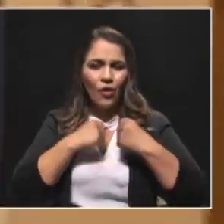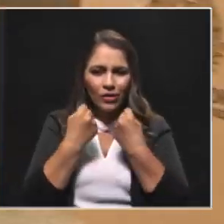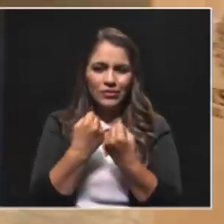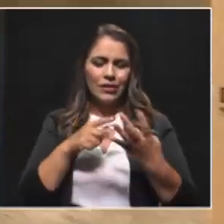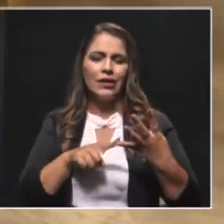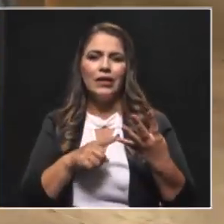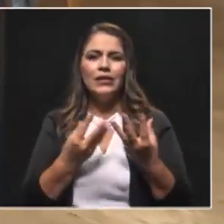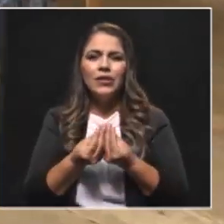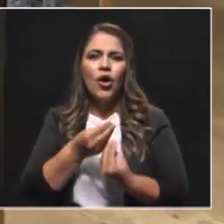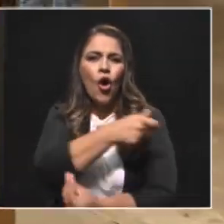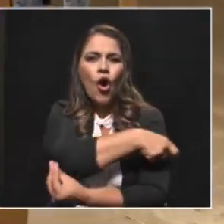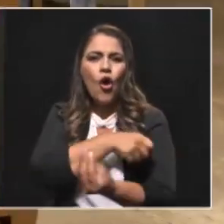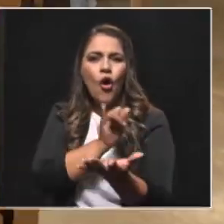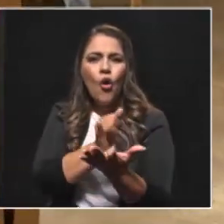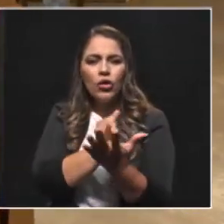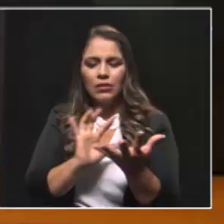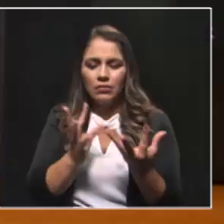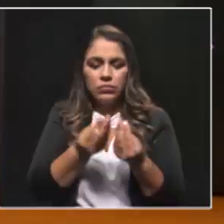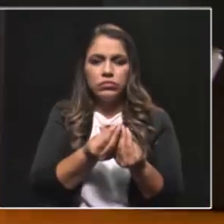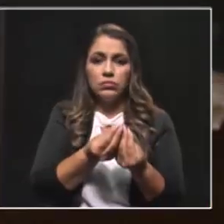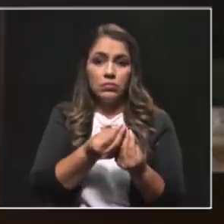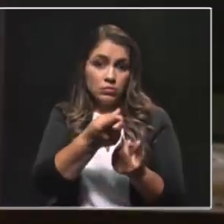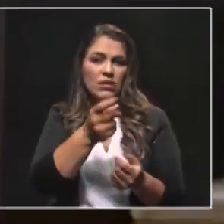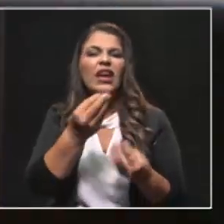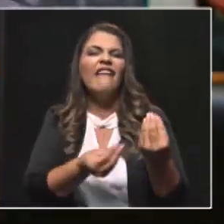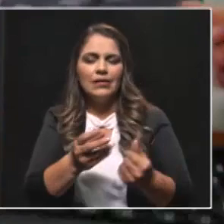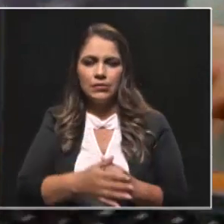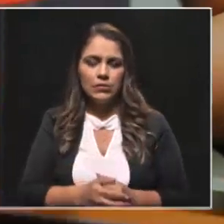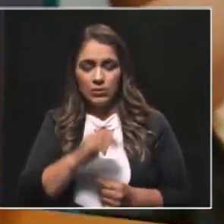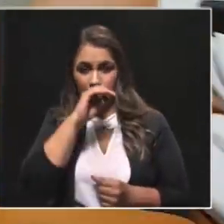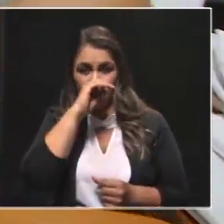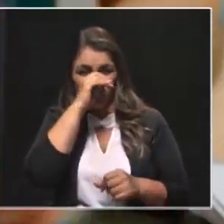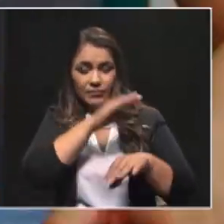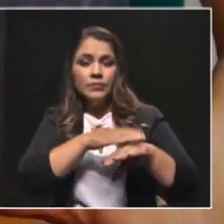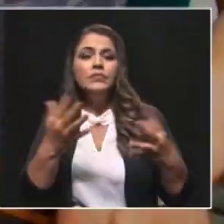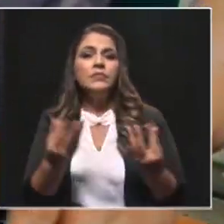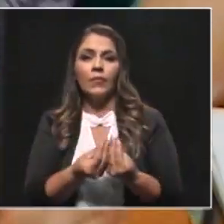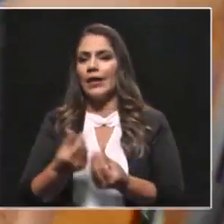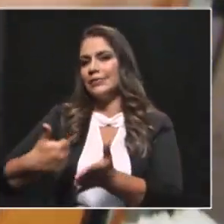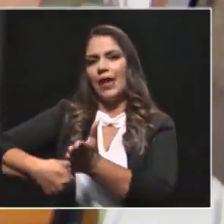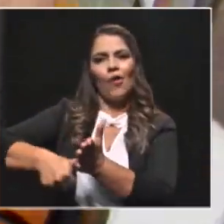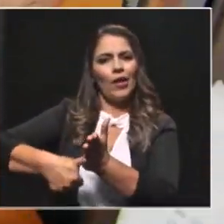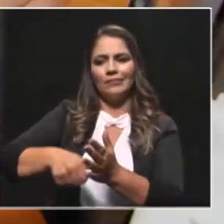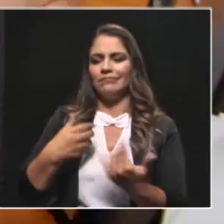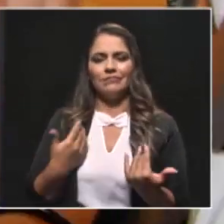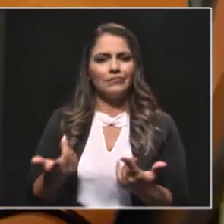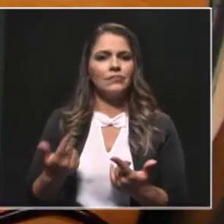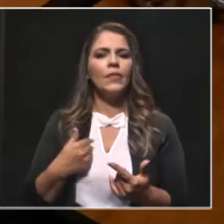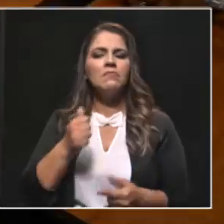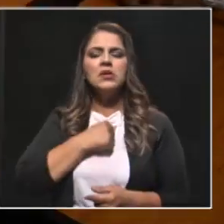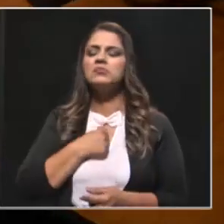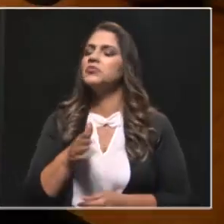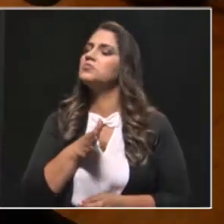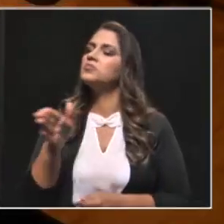miembros de las juntas administradoras, lo único que debe hacer es tener la cédula de ciudadanía vigente y acudir personalmente a la